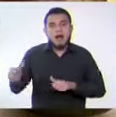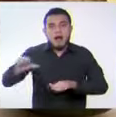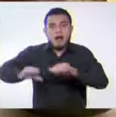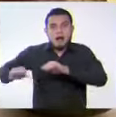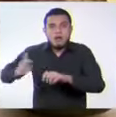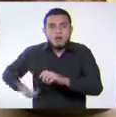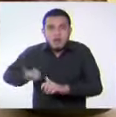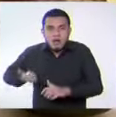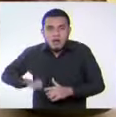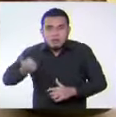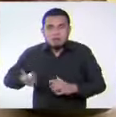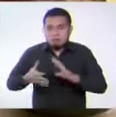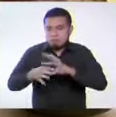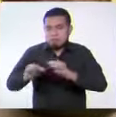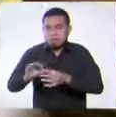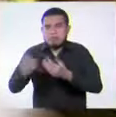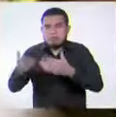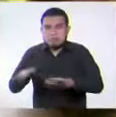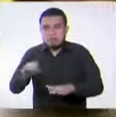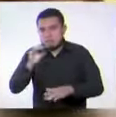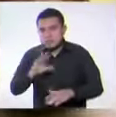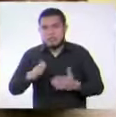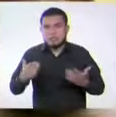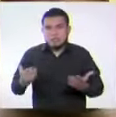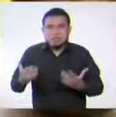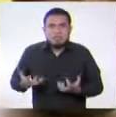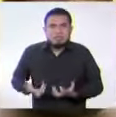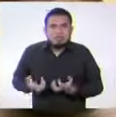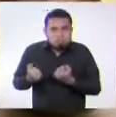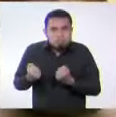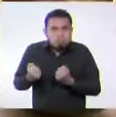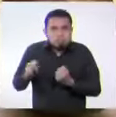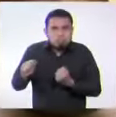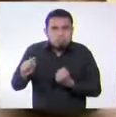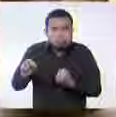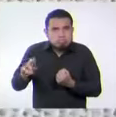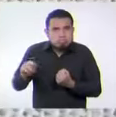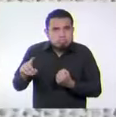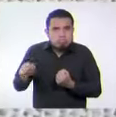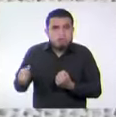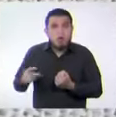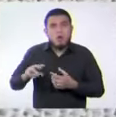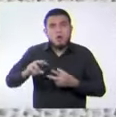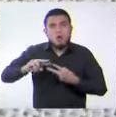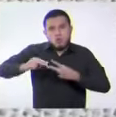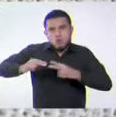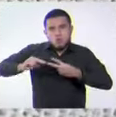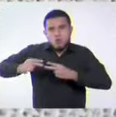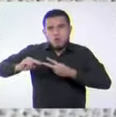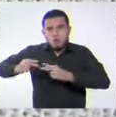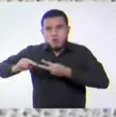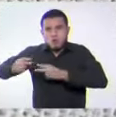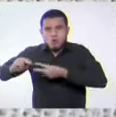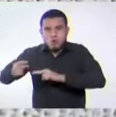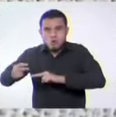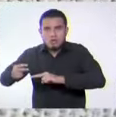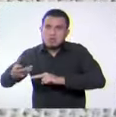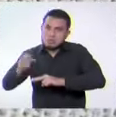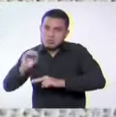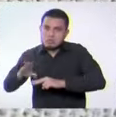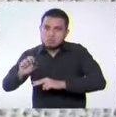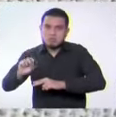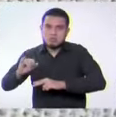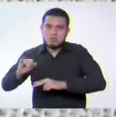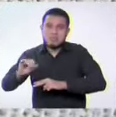enlaces simples, entonces se dice que es saturada. Pero si presenta enlaces dobles en la cadena hidrocarbonada, decimos que